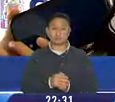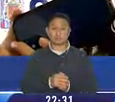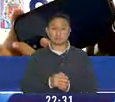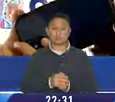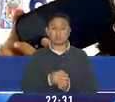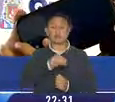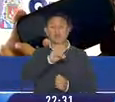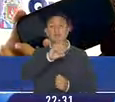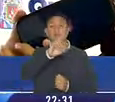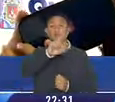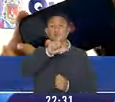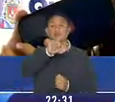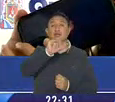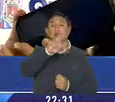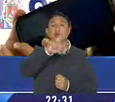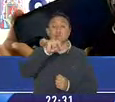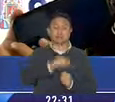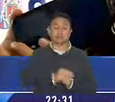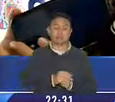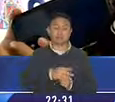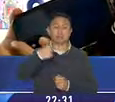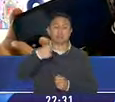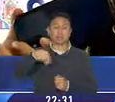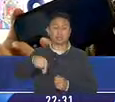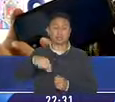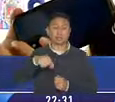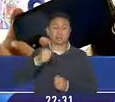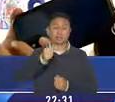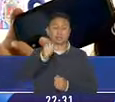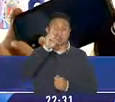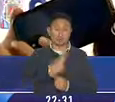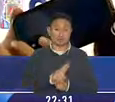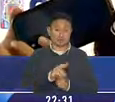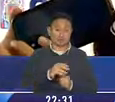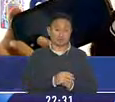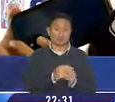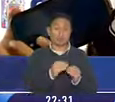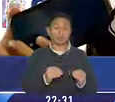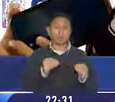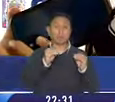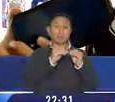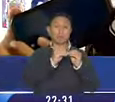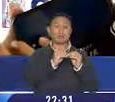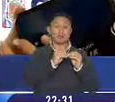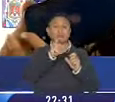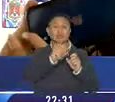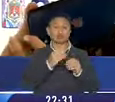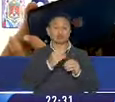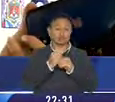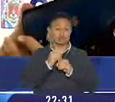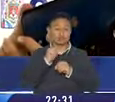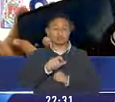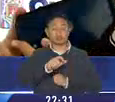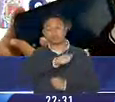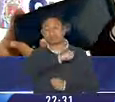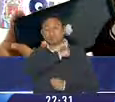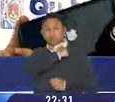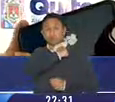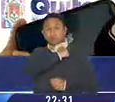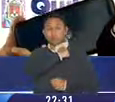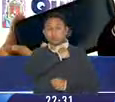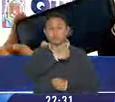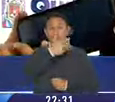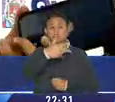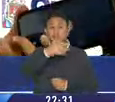Delicia, vemos también Quitumbe, vemos zonas como la Ferroviaria, vemos también un incremento también de extorsiones y de secuestros en lo que es Los